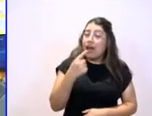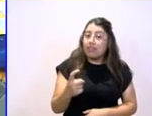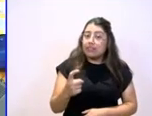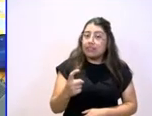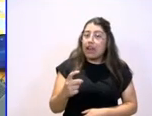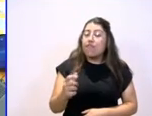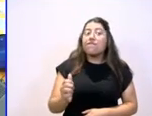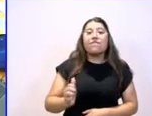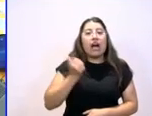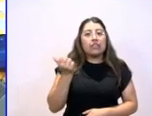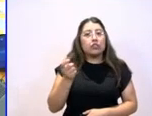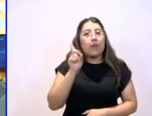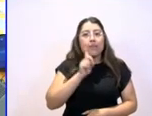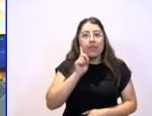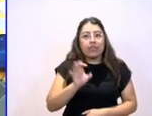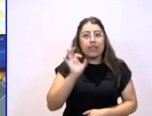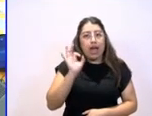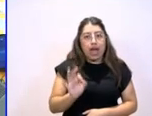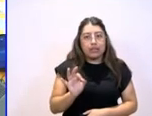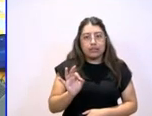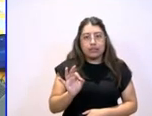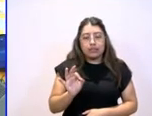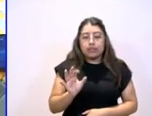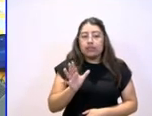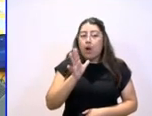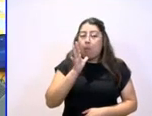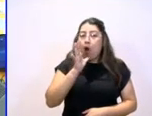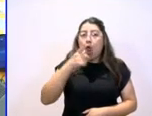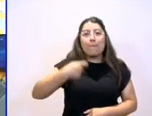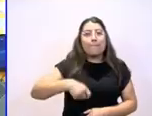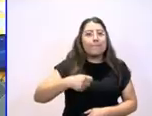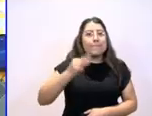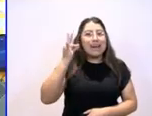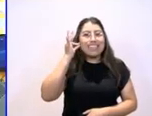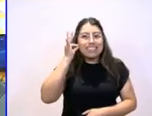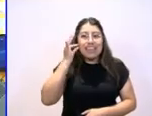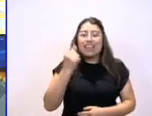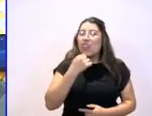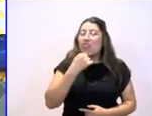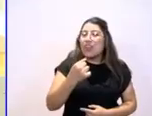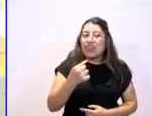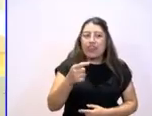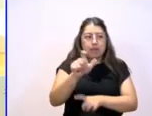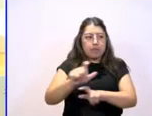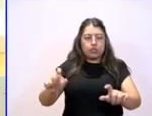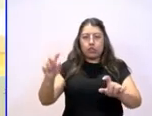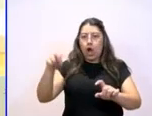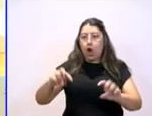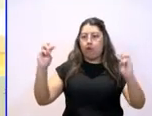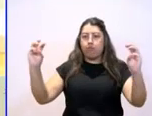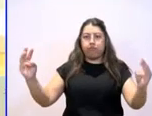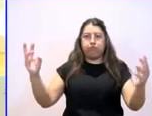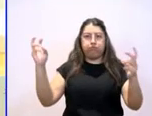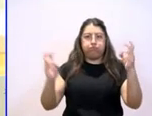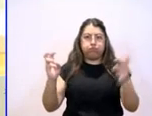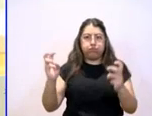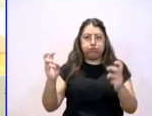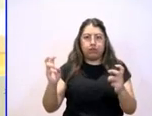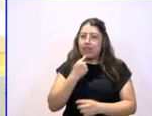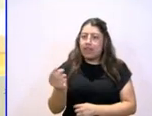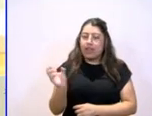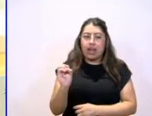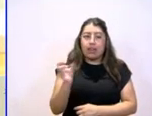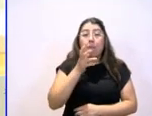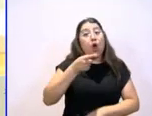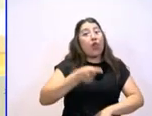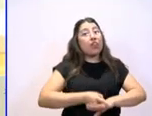falso y mentira, como usted sabe que esta presidenta no ha dicho nada a nadie de este público asistente hoy. Puede continuar. Pues pregúntele a su director